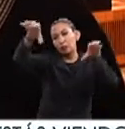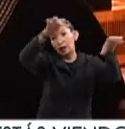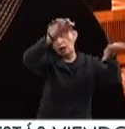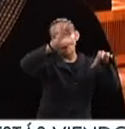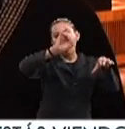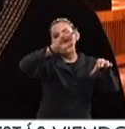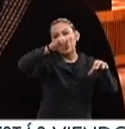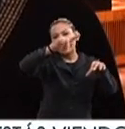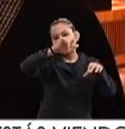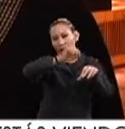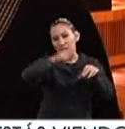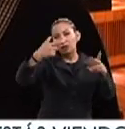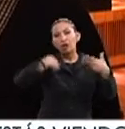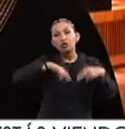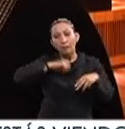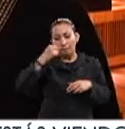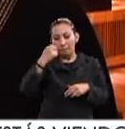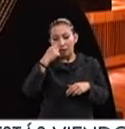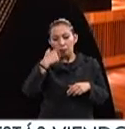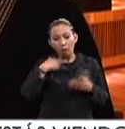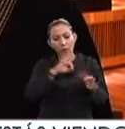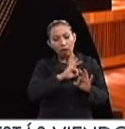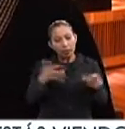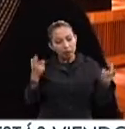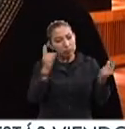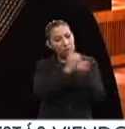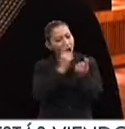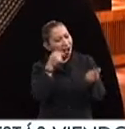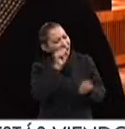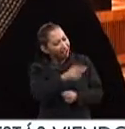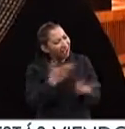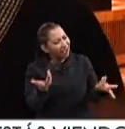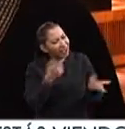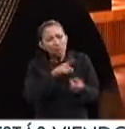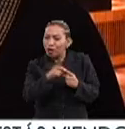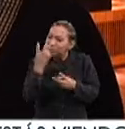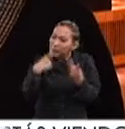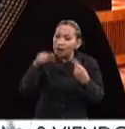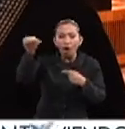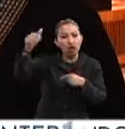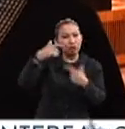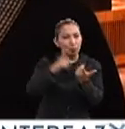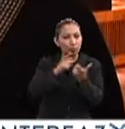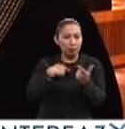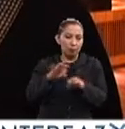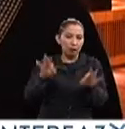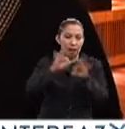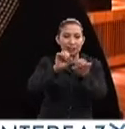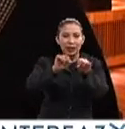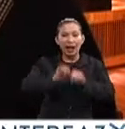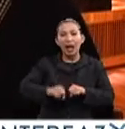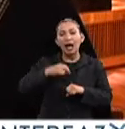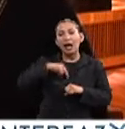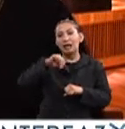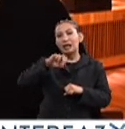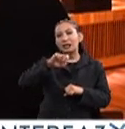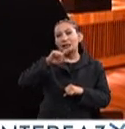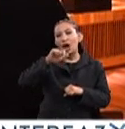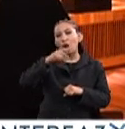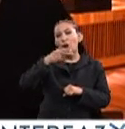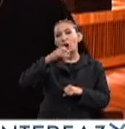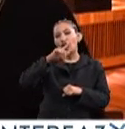como nosotros mismos nos podemos encontrar en este lugar también que es tan importante, que es la Sala Nezahualcóyotl